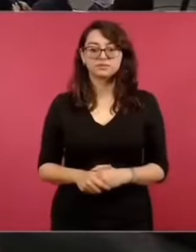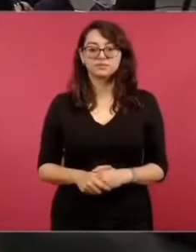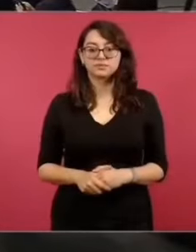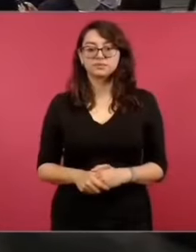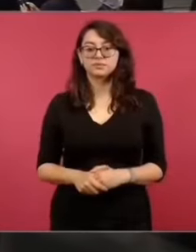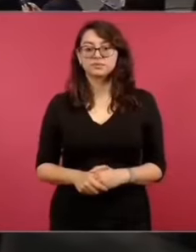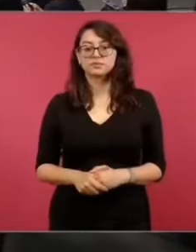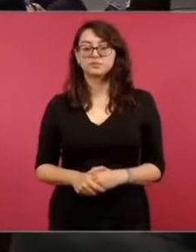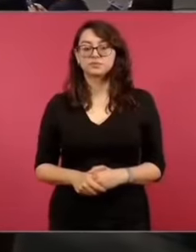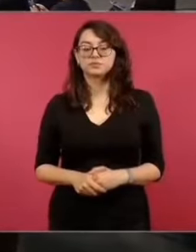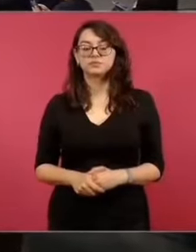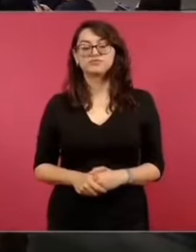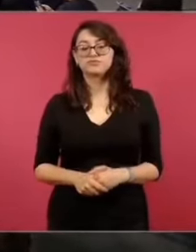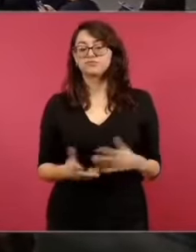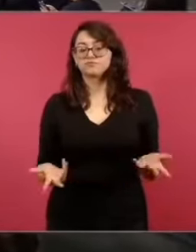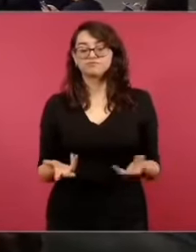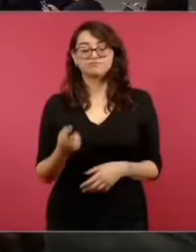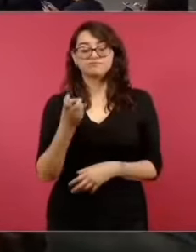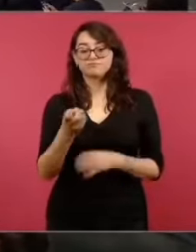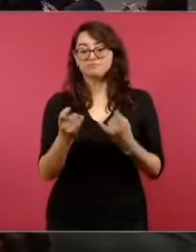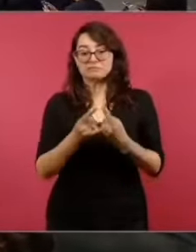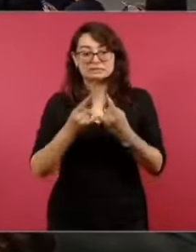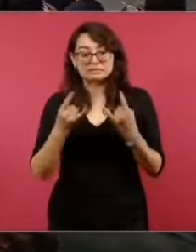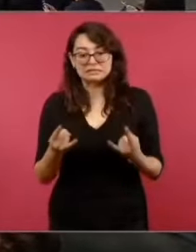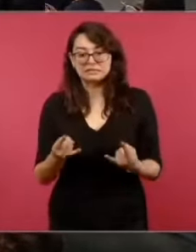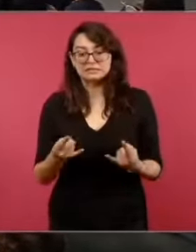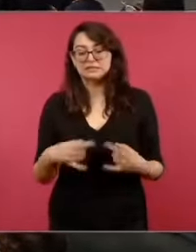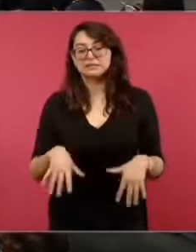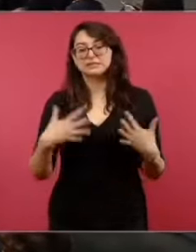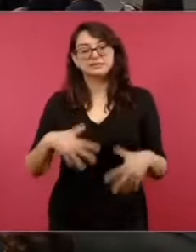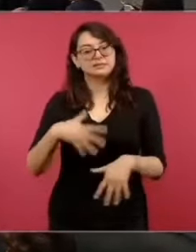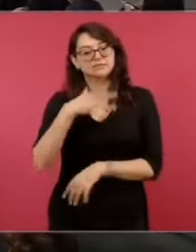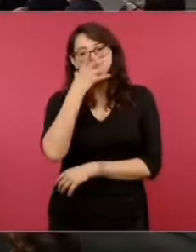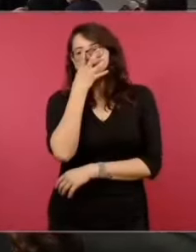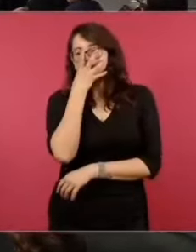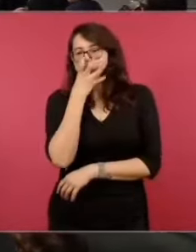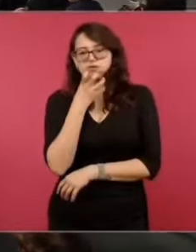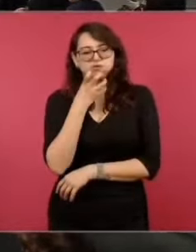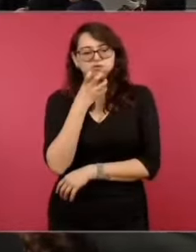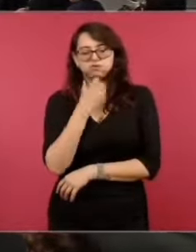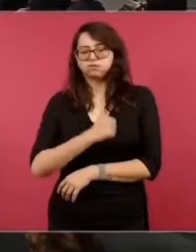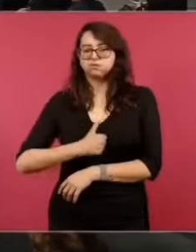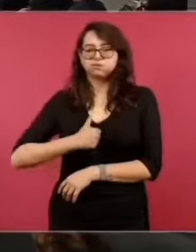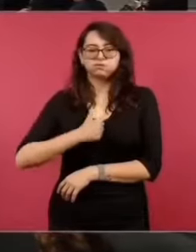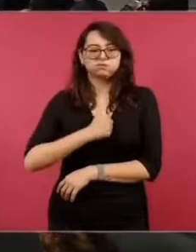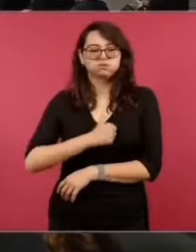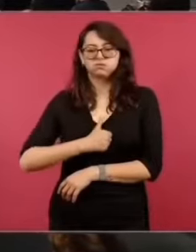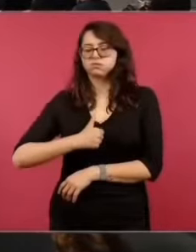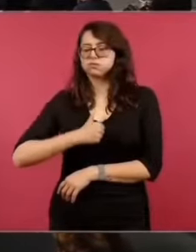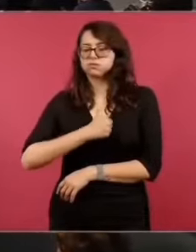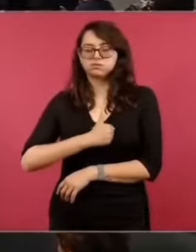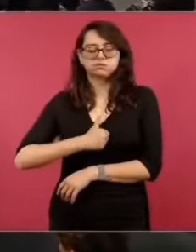Este es un caso muy lamentable, muy triste para